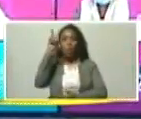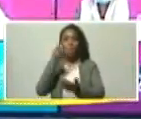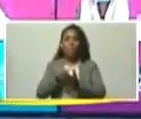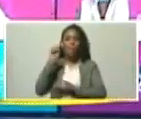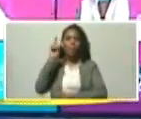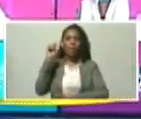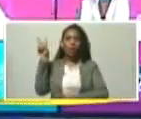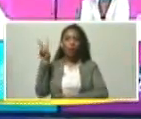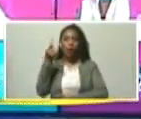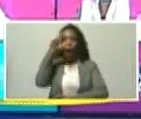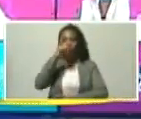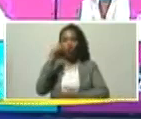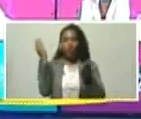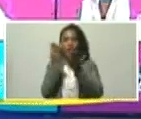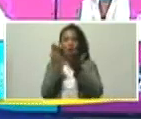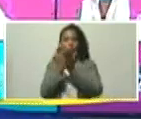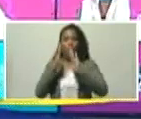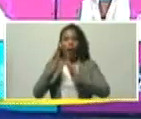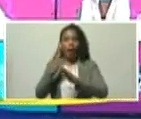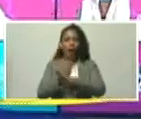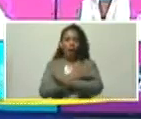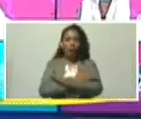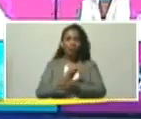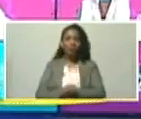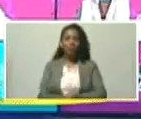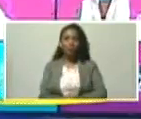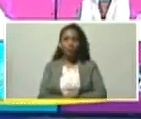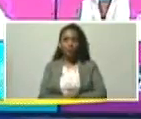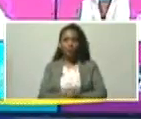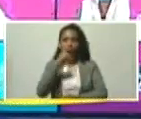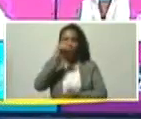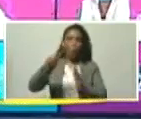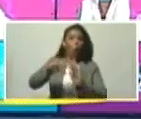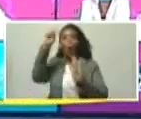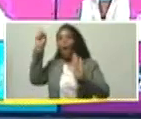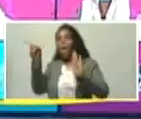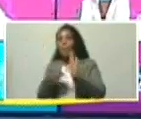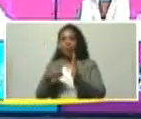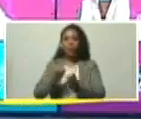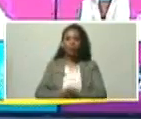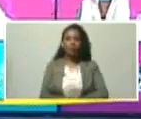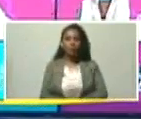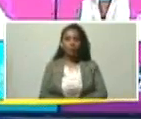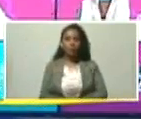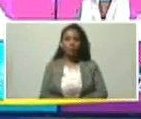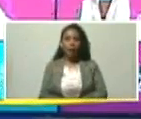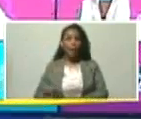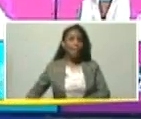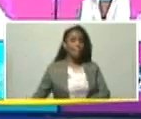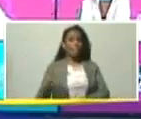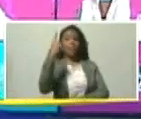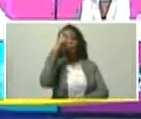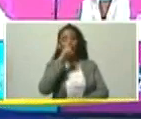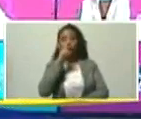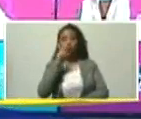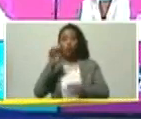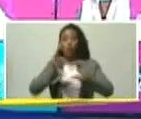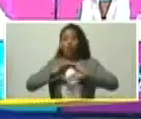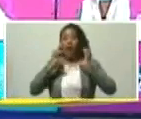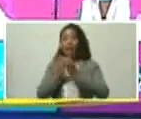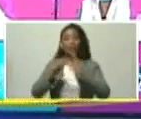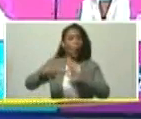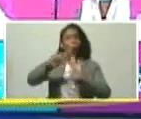2021-2022, el año escolar, el año completo. Es el primer año de clases